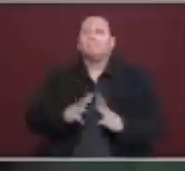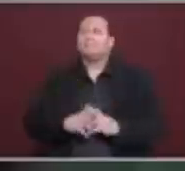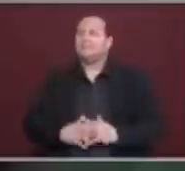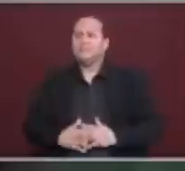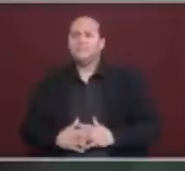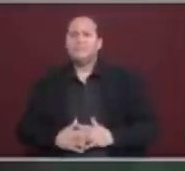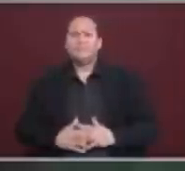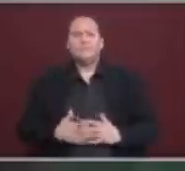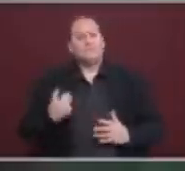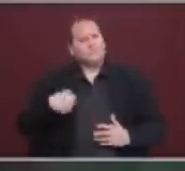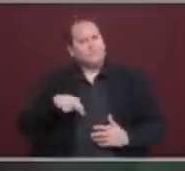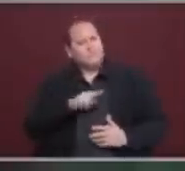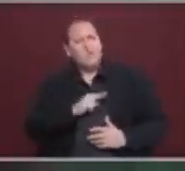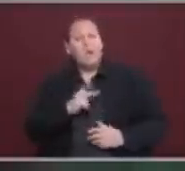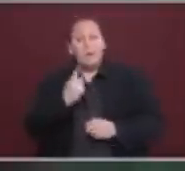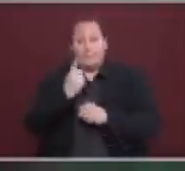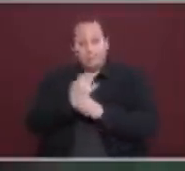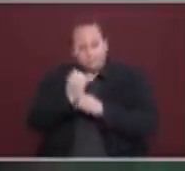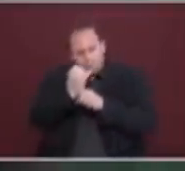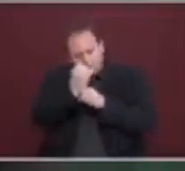hacer un estudio